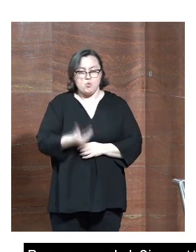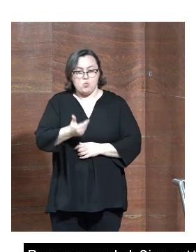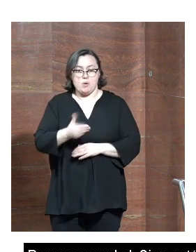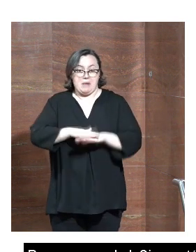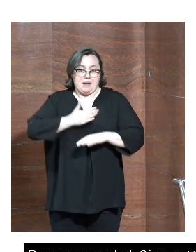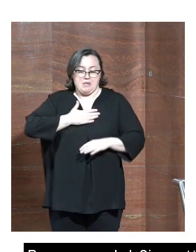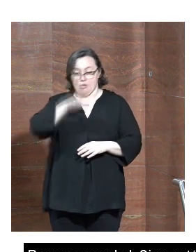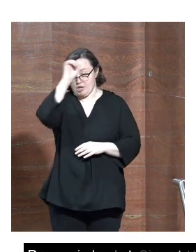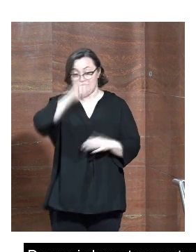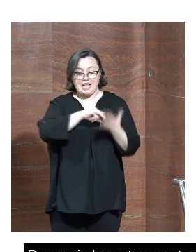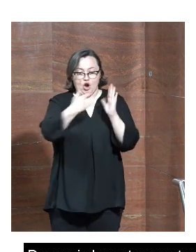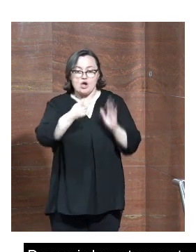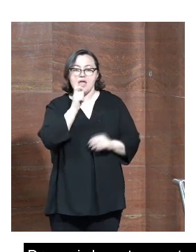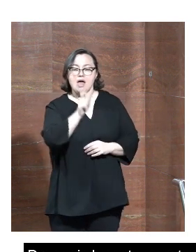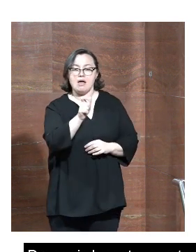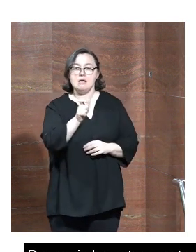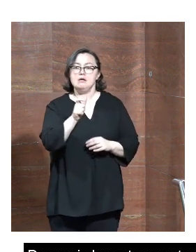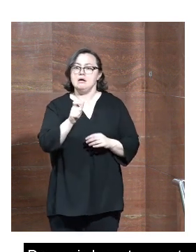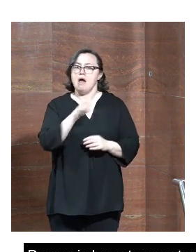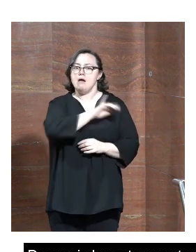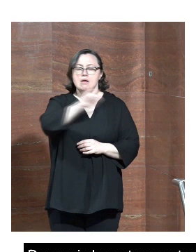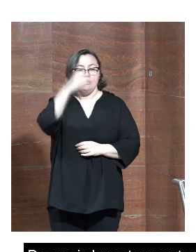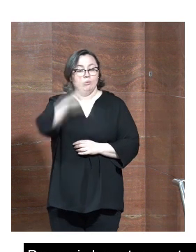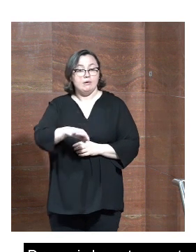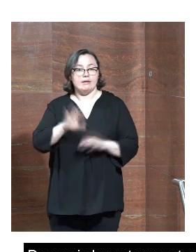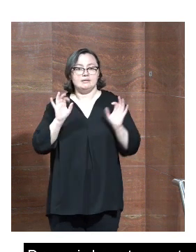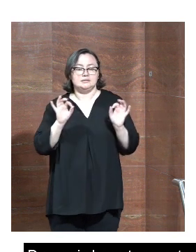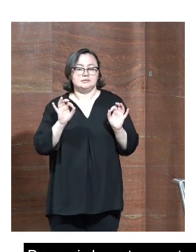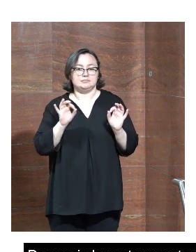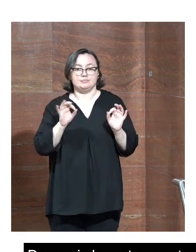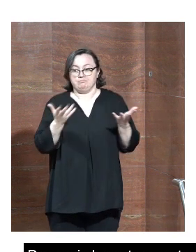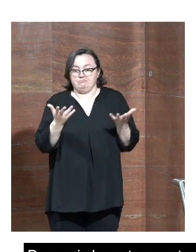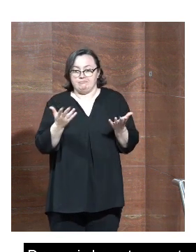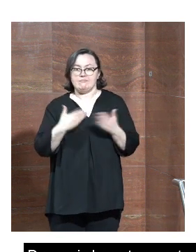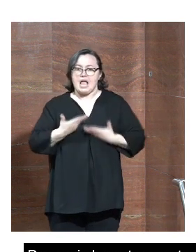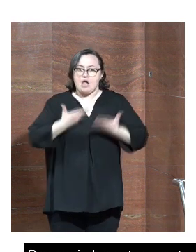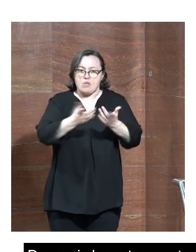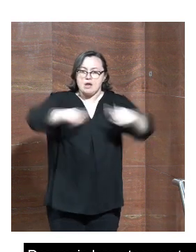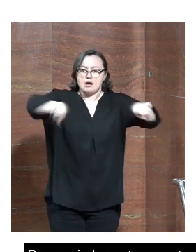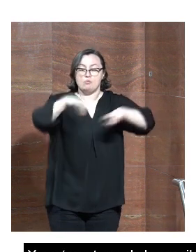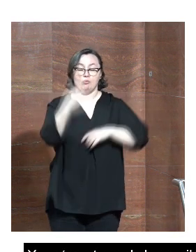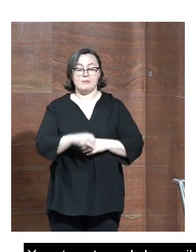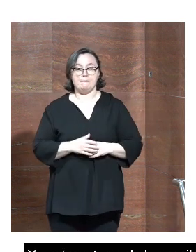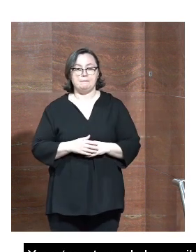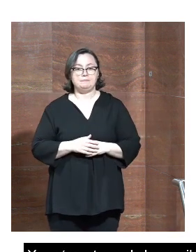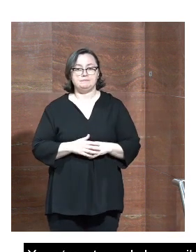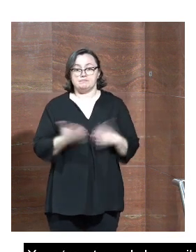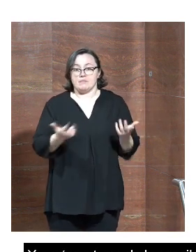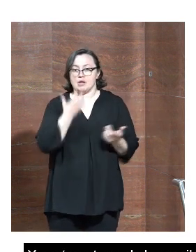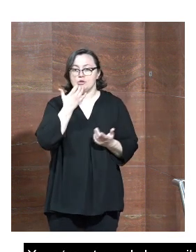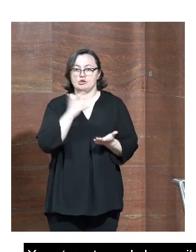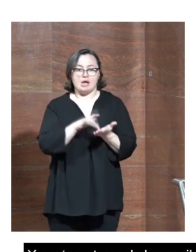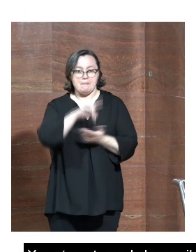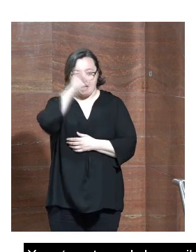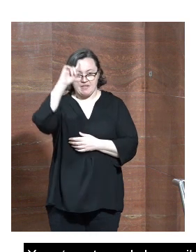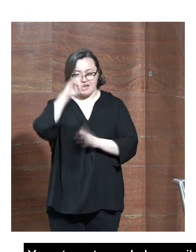fundamental. Luego, la tecnología. La tecnología puede estar para ayudar. Por ejemplo, pues oye, en Madrid